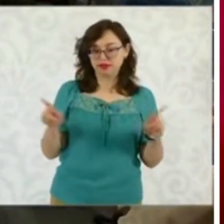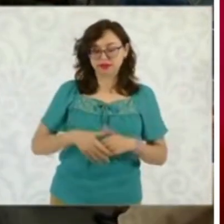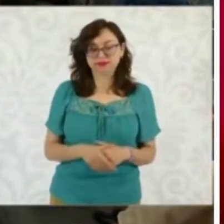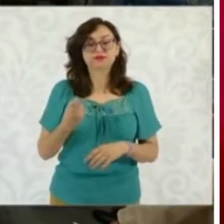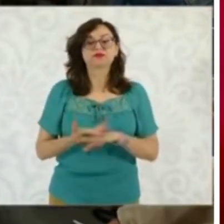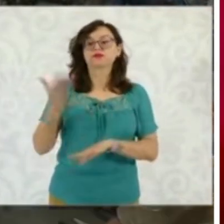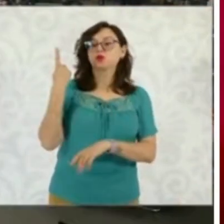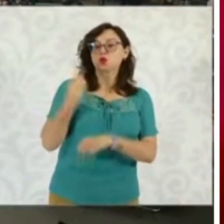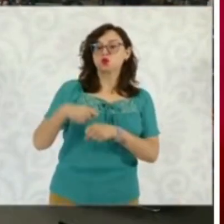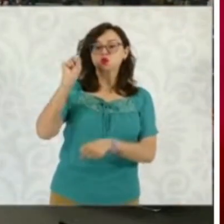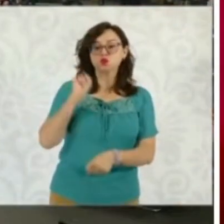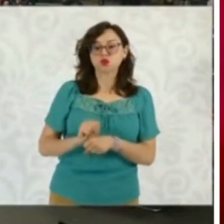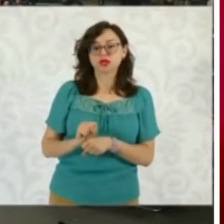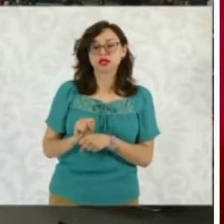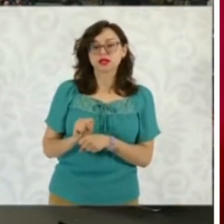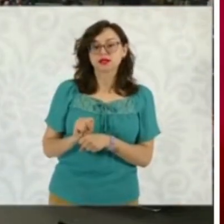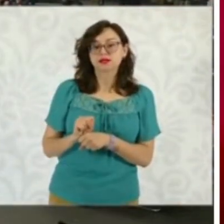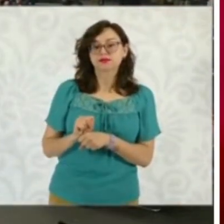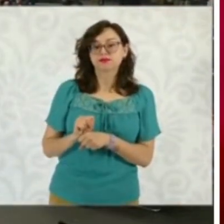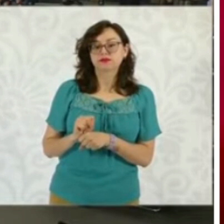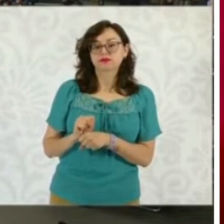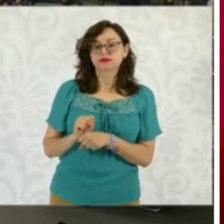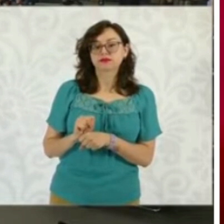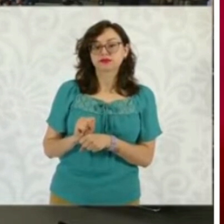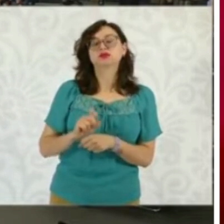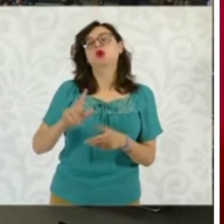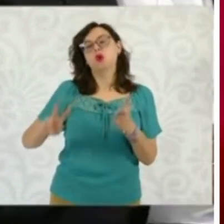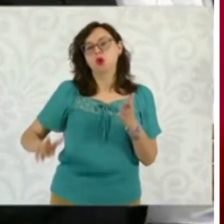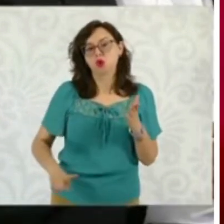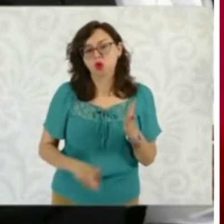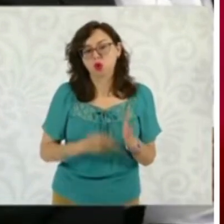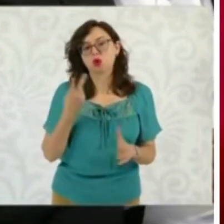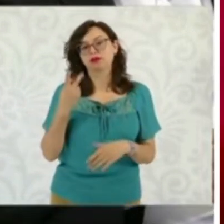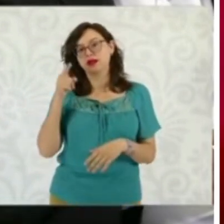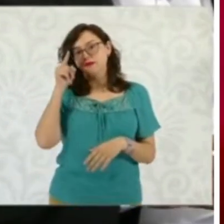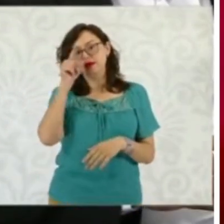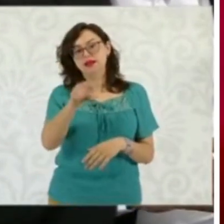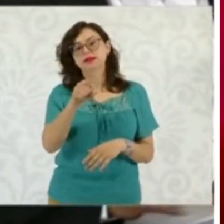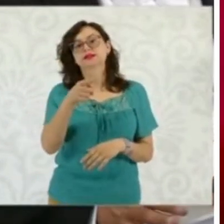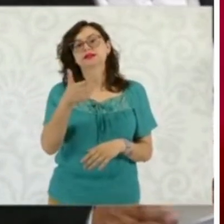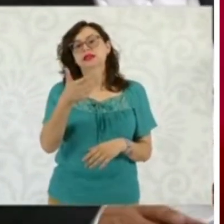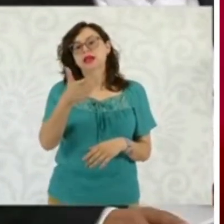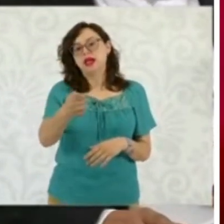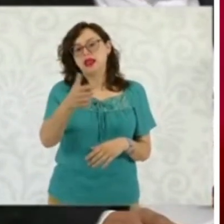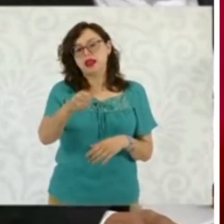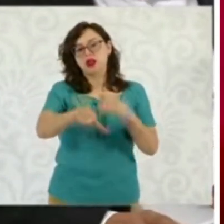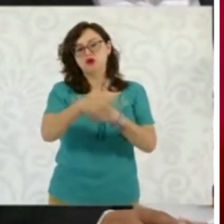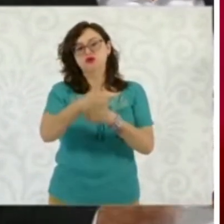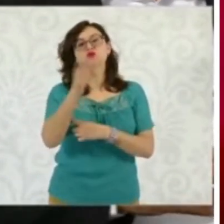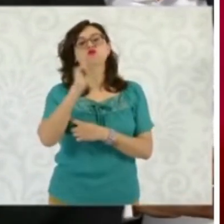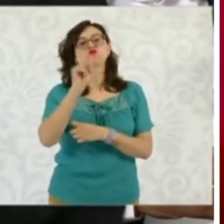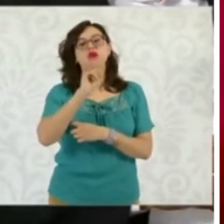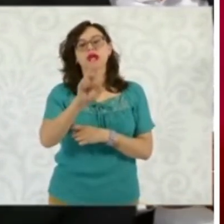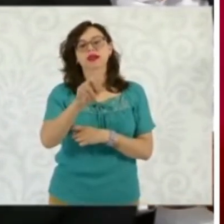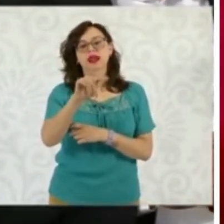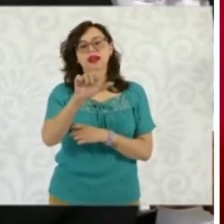semana pasada hubo una serie de ataques contra la directora del Canal 11, Renata Turrent. Ya le habían yo planteado, de